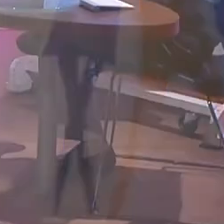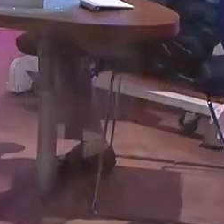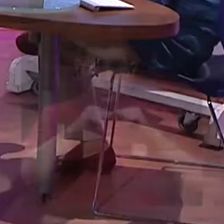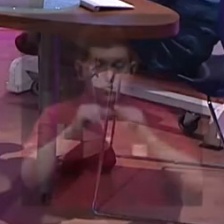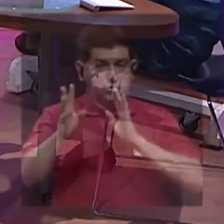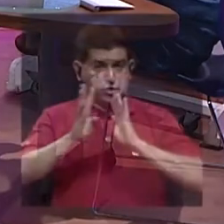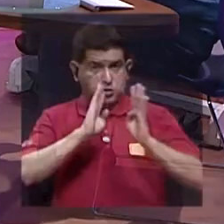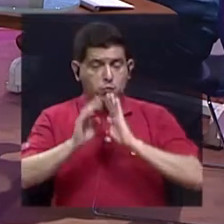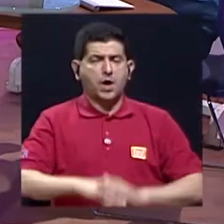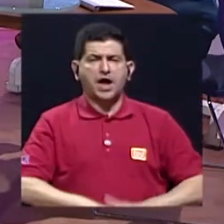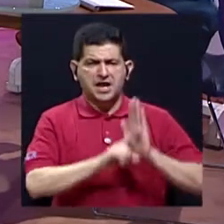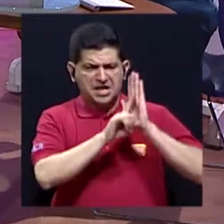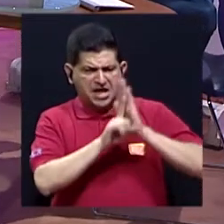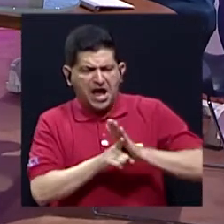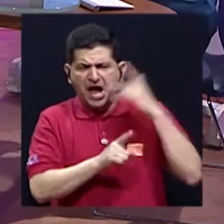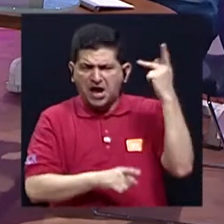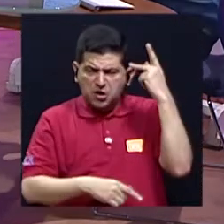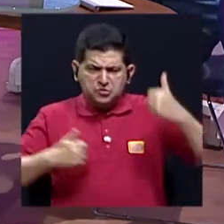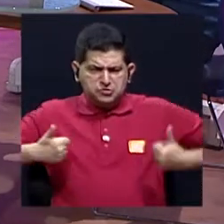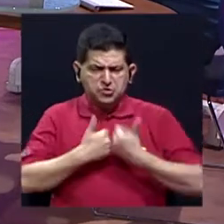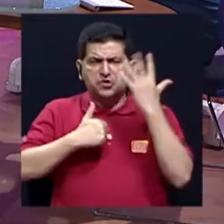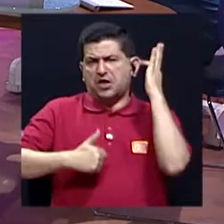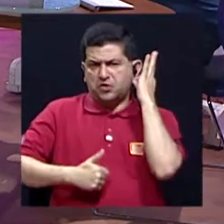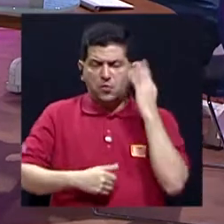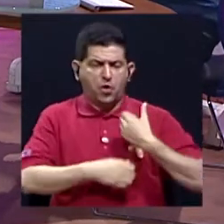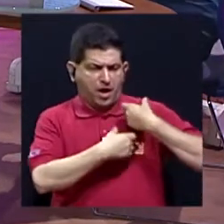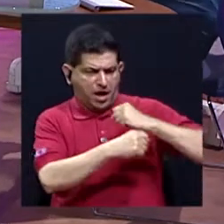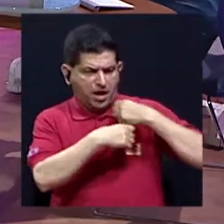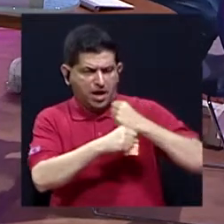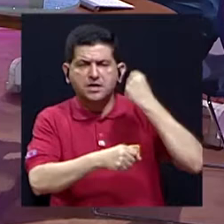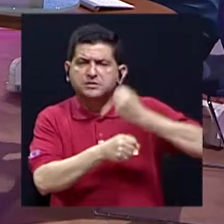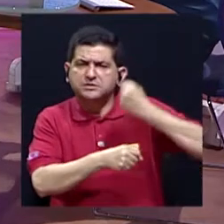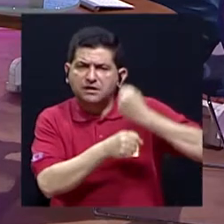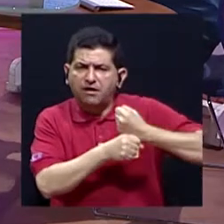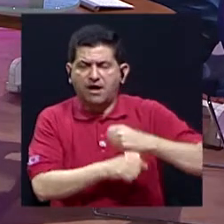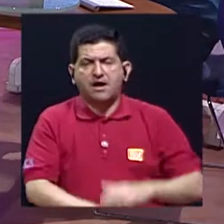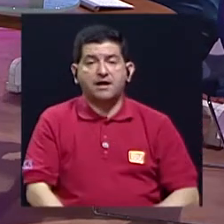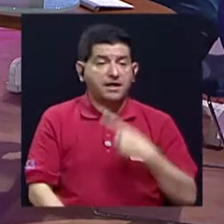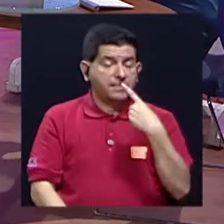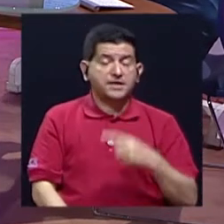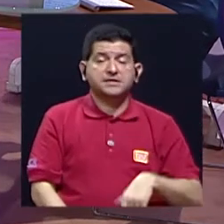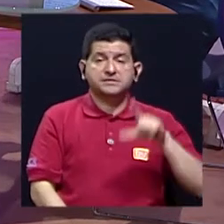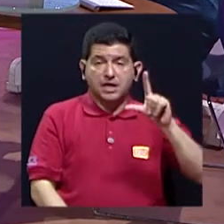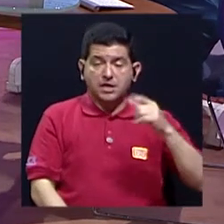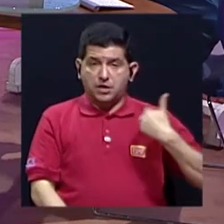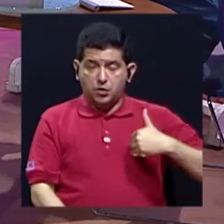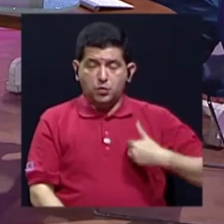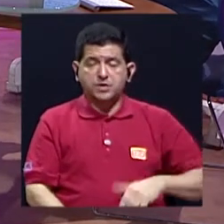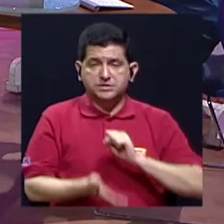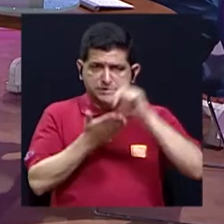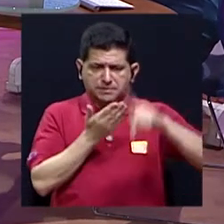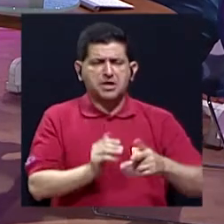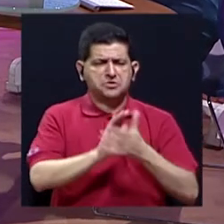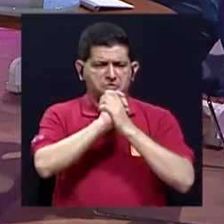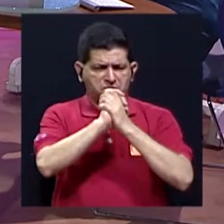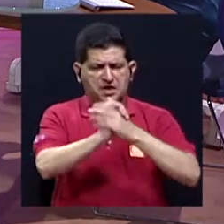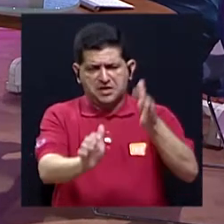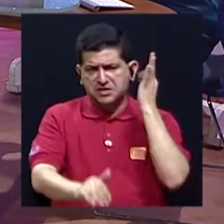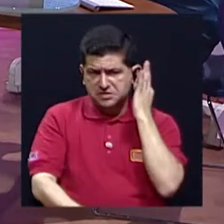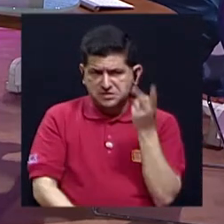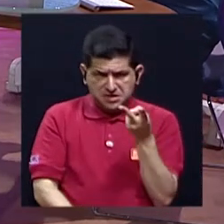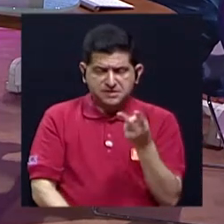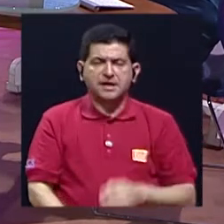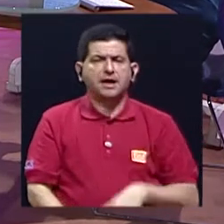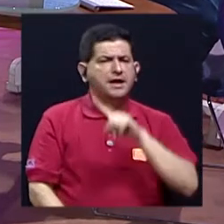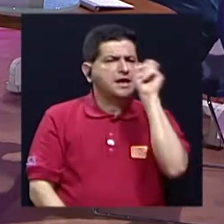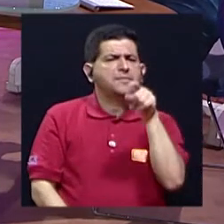Continuamos conversando sobre el acoso político, reto para las mujeres municipalistas. Dice Luis de Montedioca, felicita a las señoras que están de invitadas y pregunta a